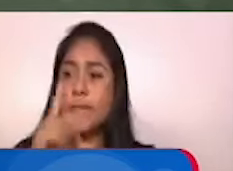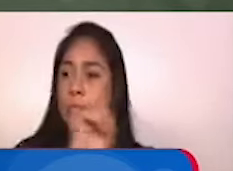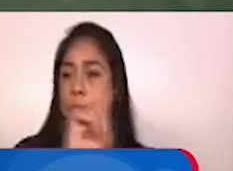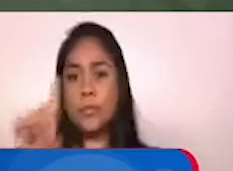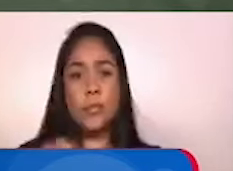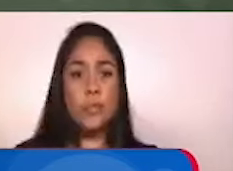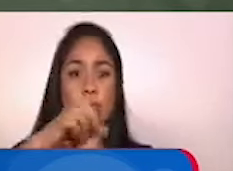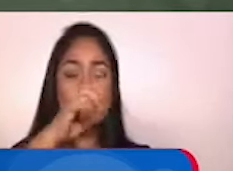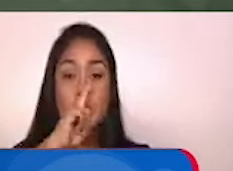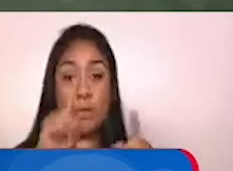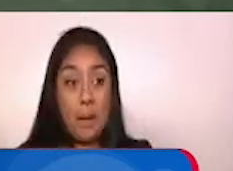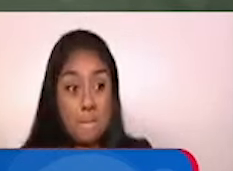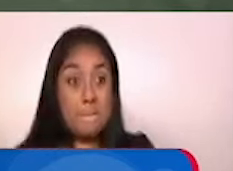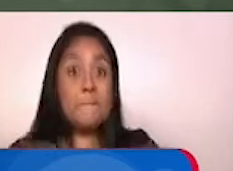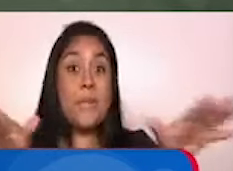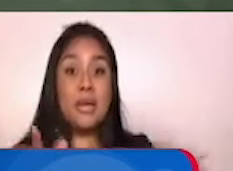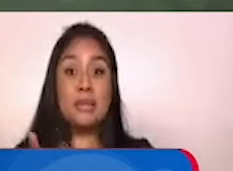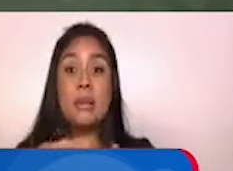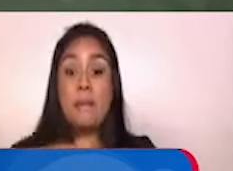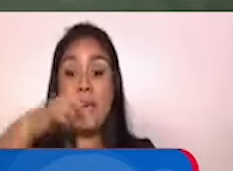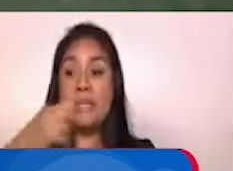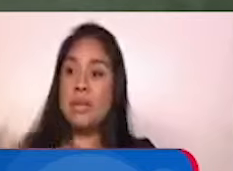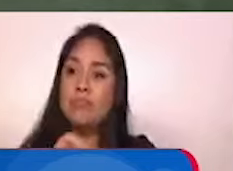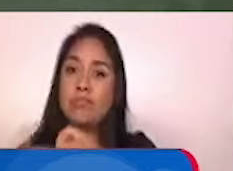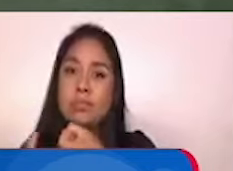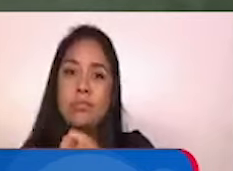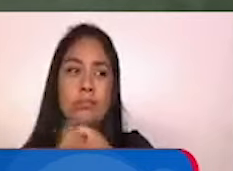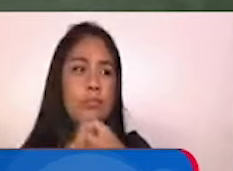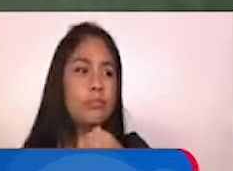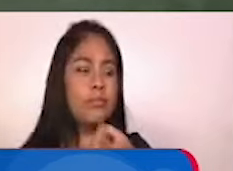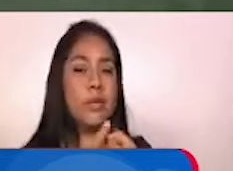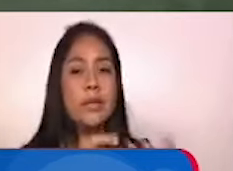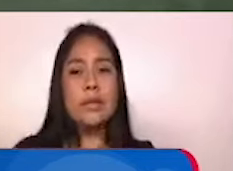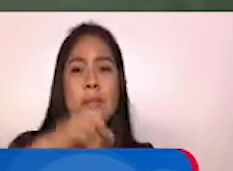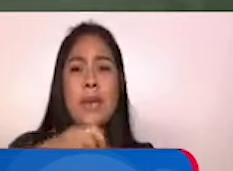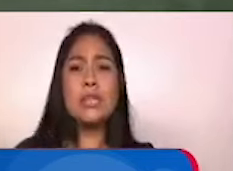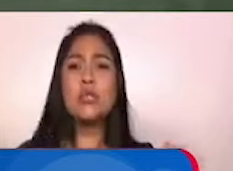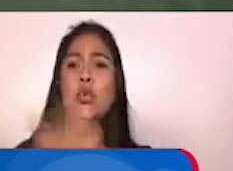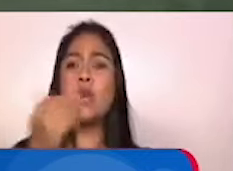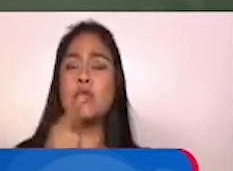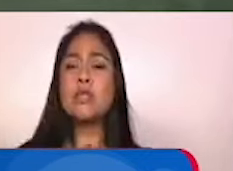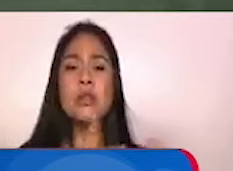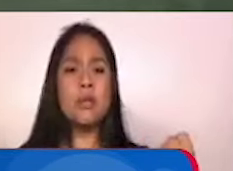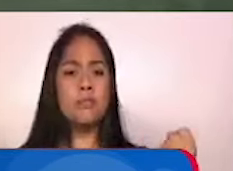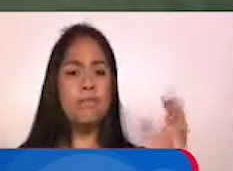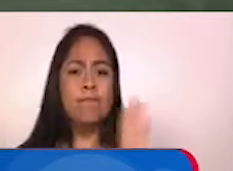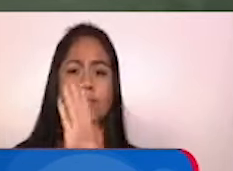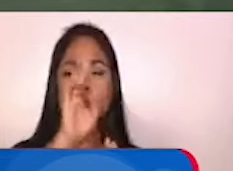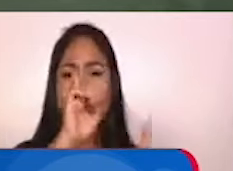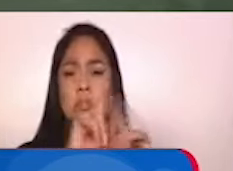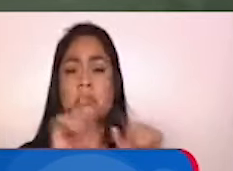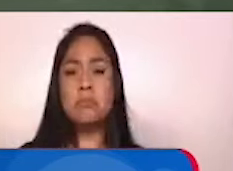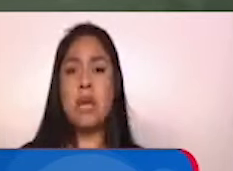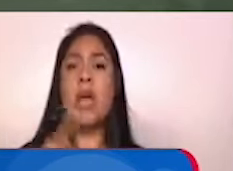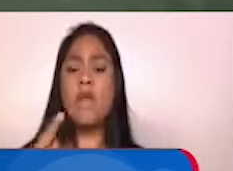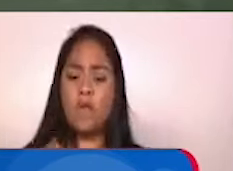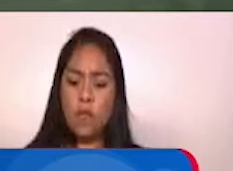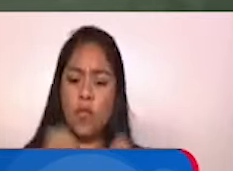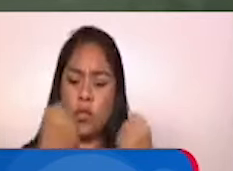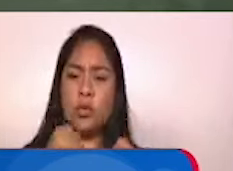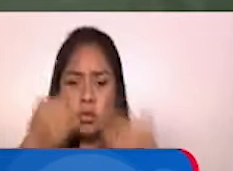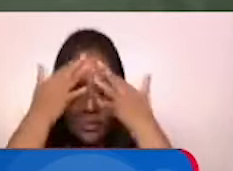la participación de países en desarrollo y potencias emergentes fortalecerá la legitimidad de las decisiones